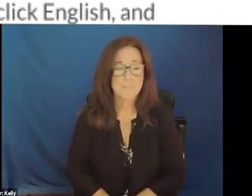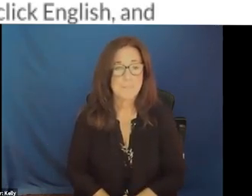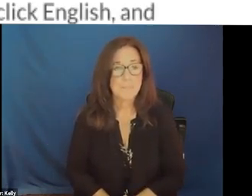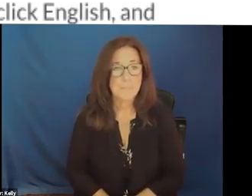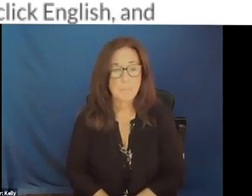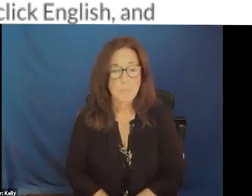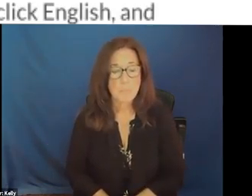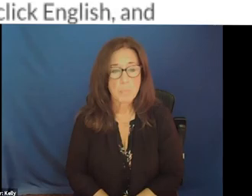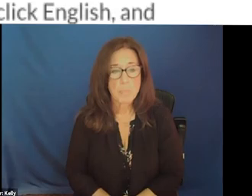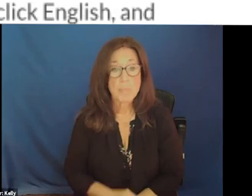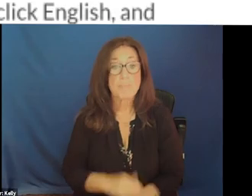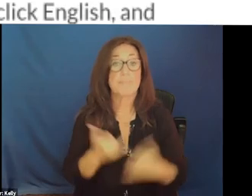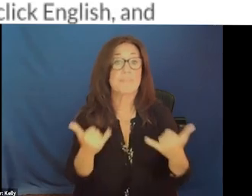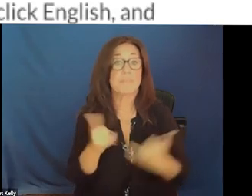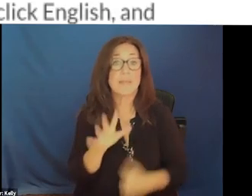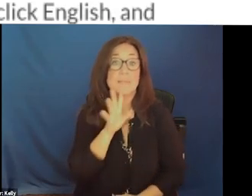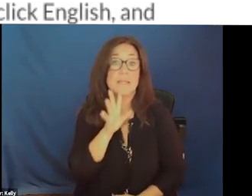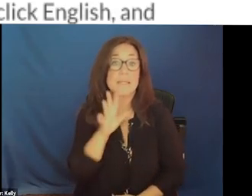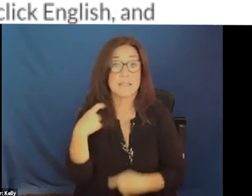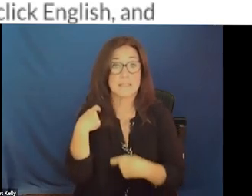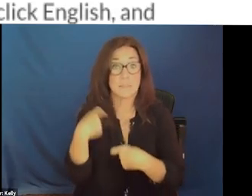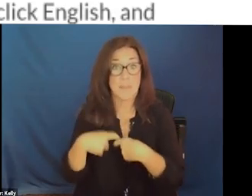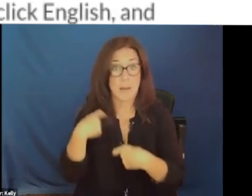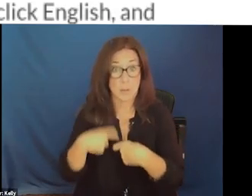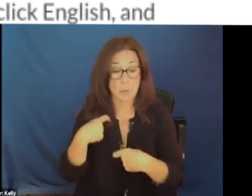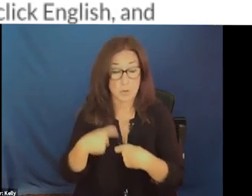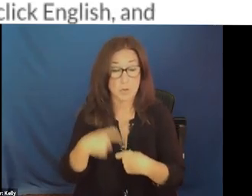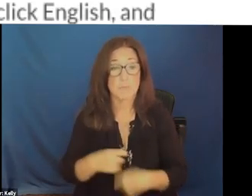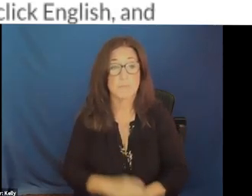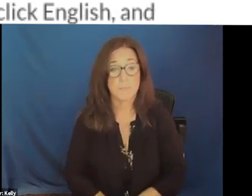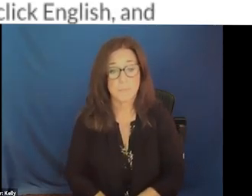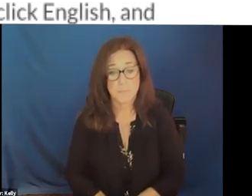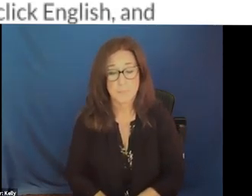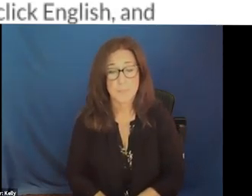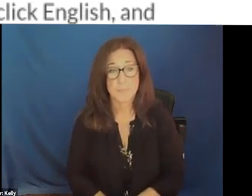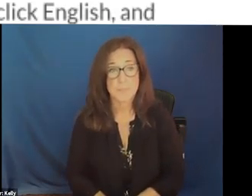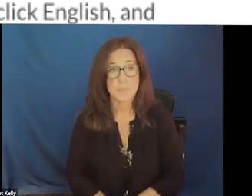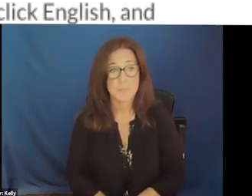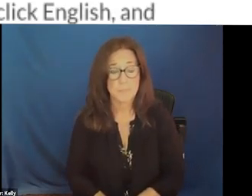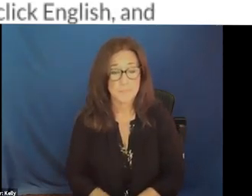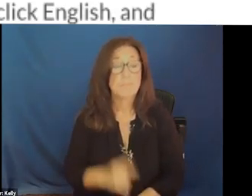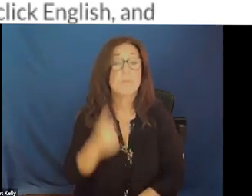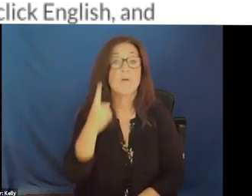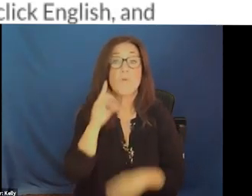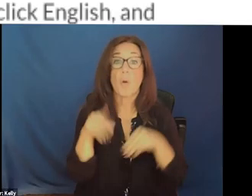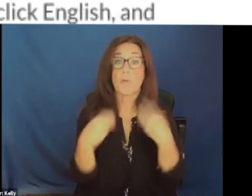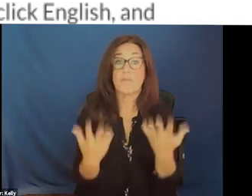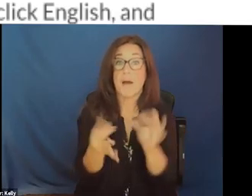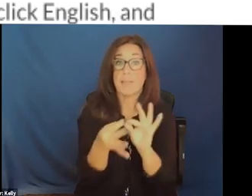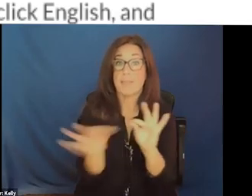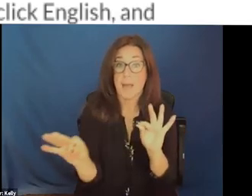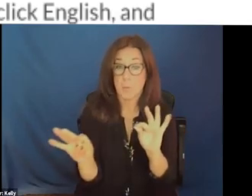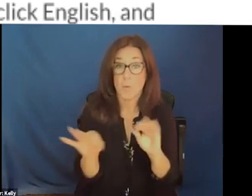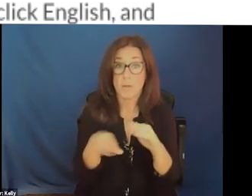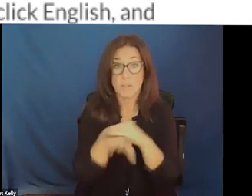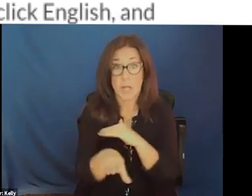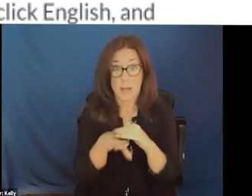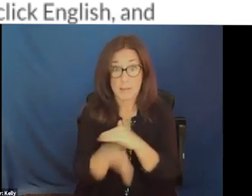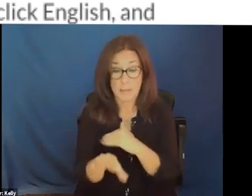interpretación en inglés y en español y también le agregaremos al chat en directo por bailan what access with the prevalence and what en